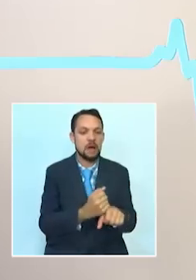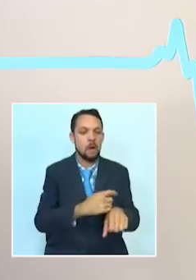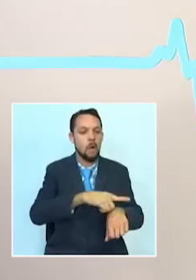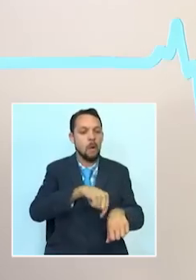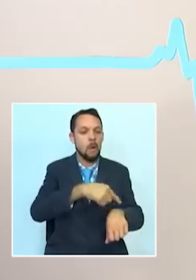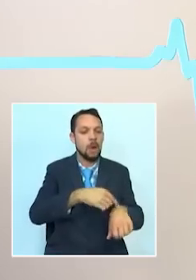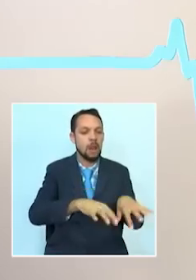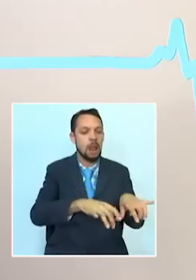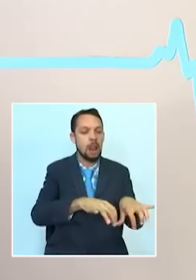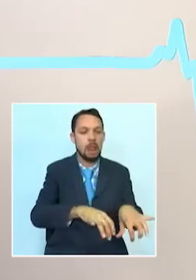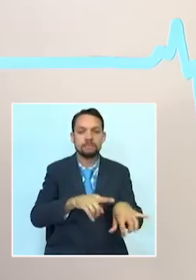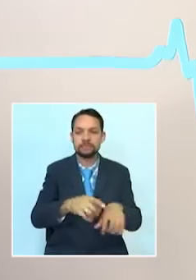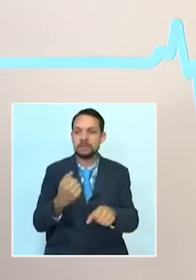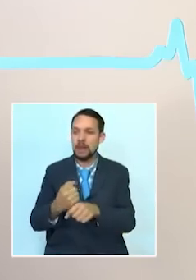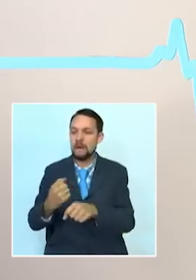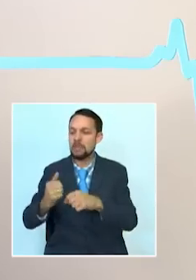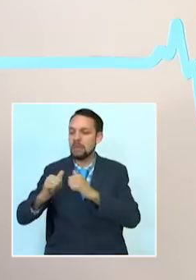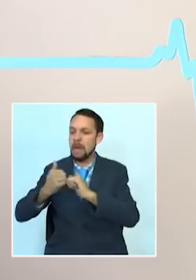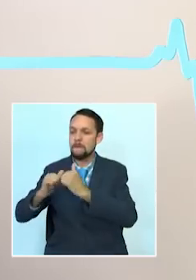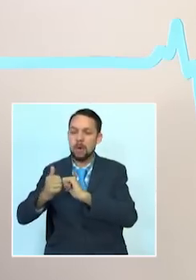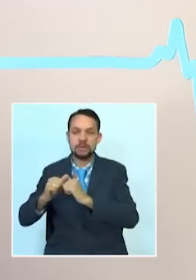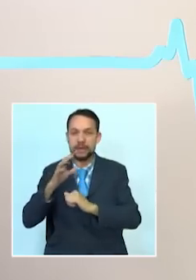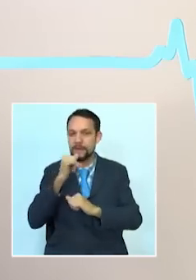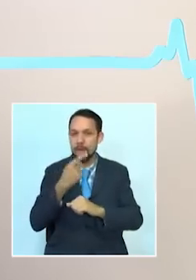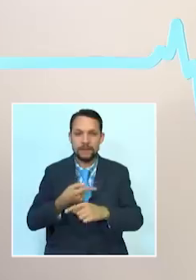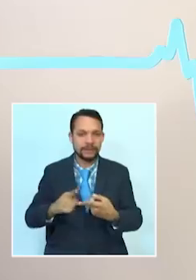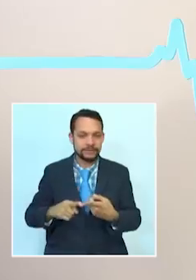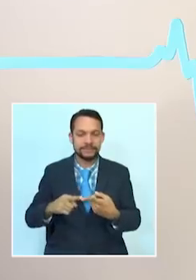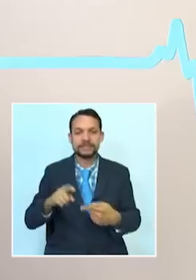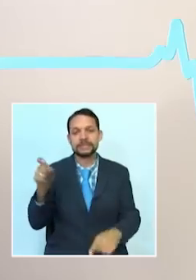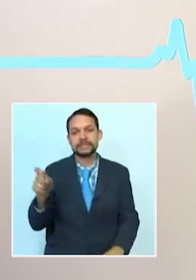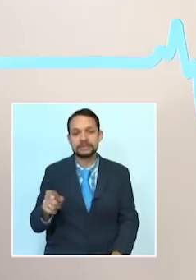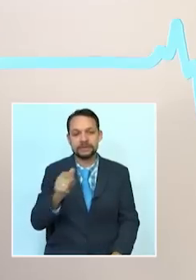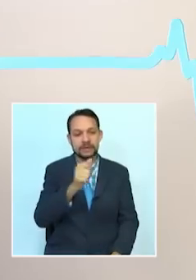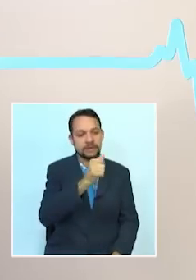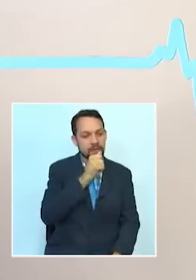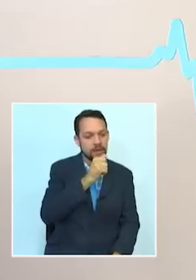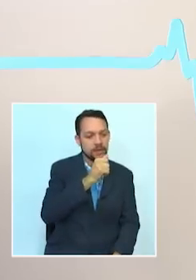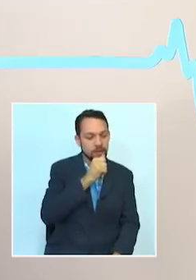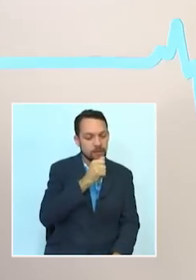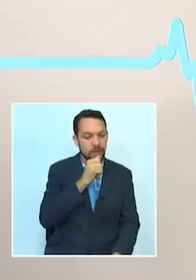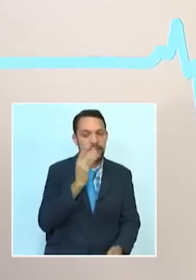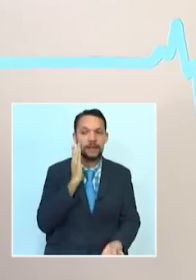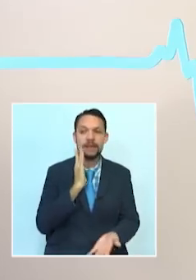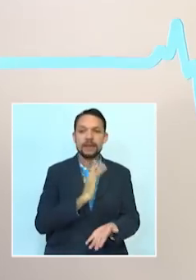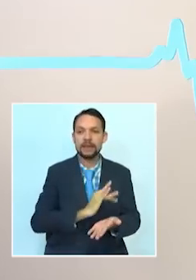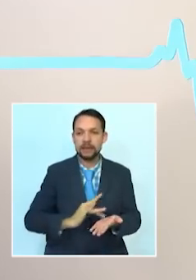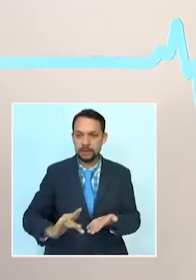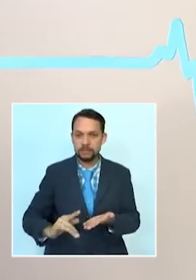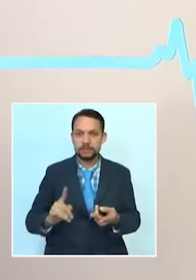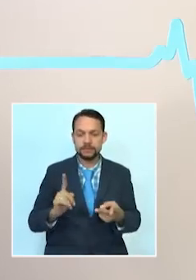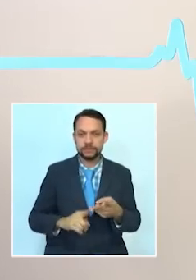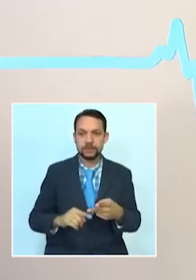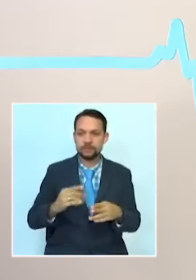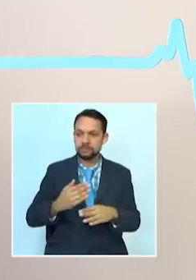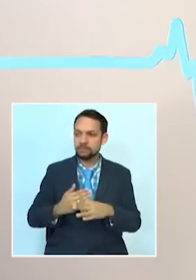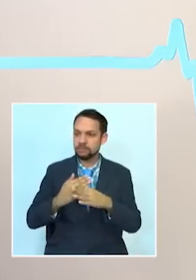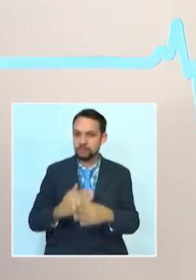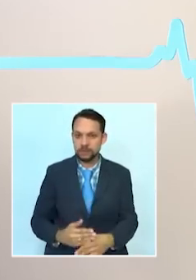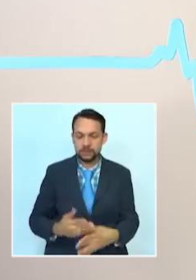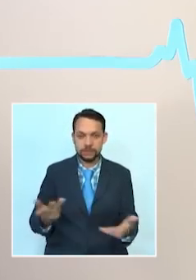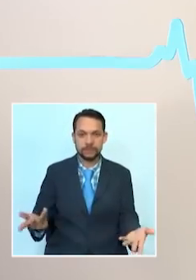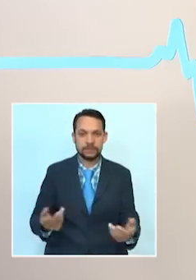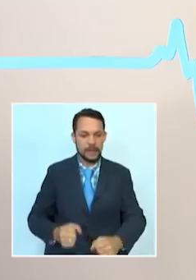sudamos nada de eso y el líquido es fundamental porque el líquido nos ayuda a limpiar a desintoxicar dejamos de tomar alimentos ricos en